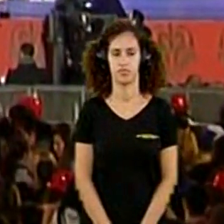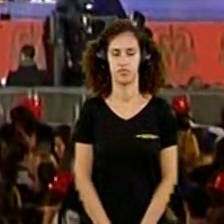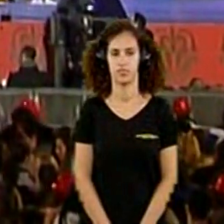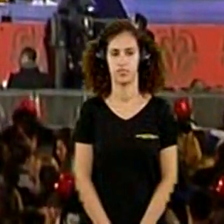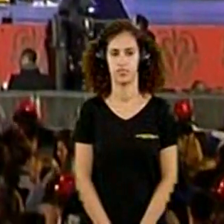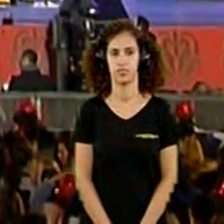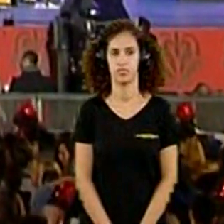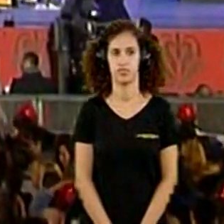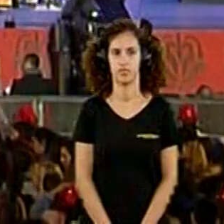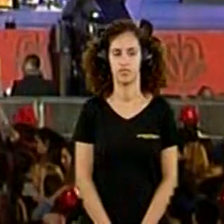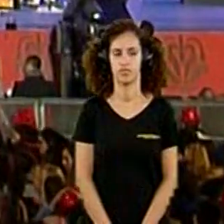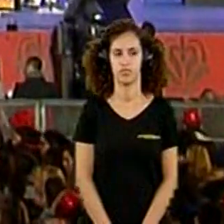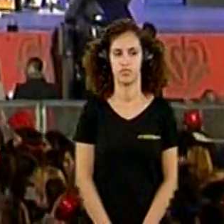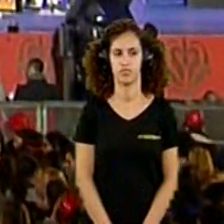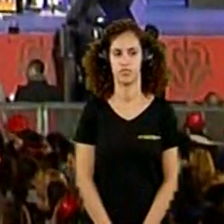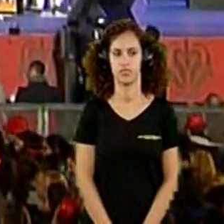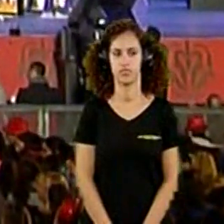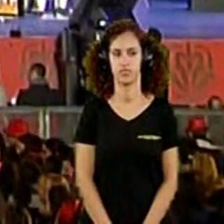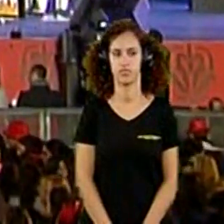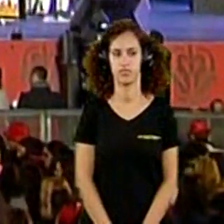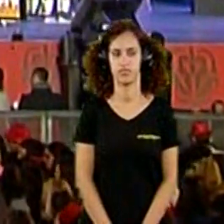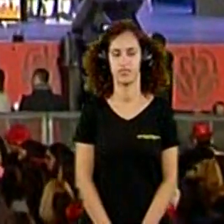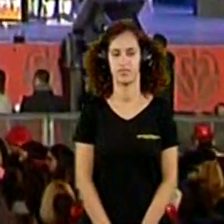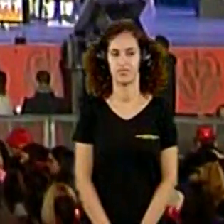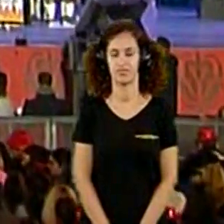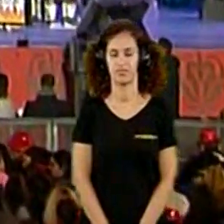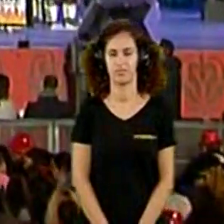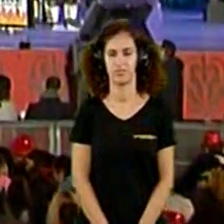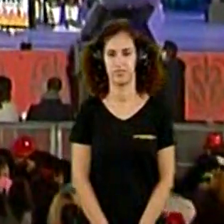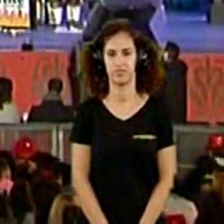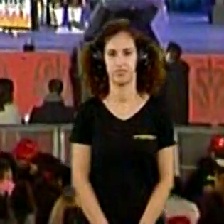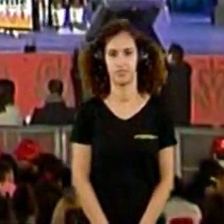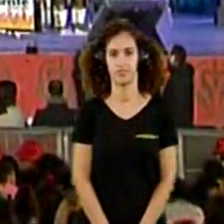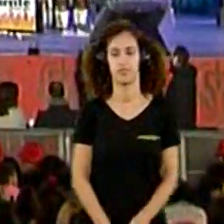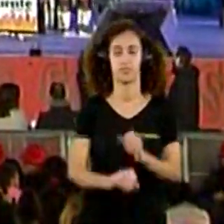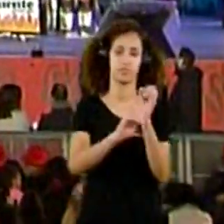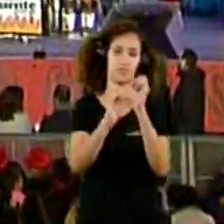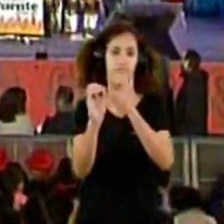esa primera canción y para ello tienen todavía por delante 25 minutos.